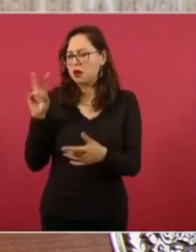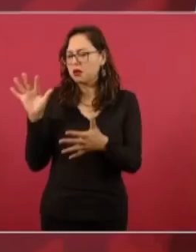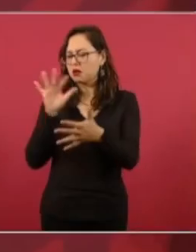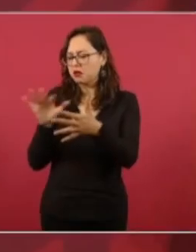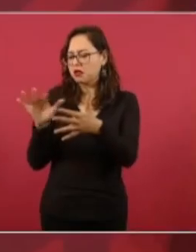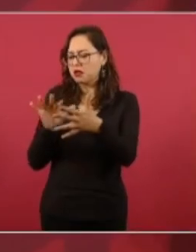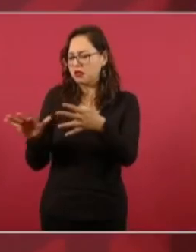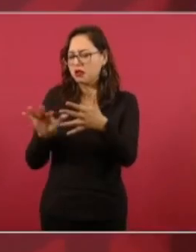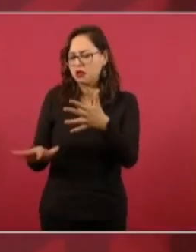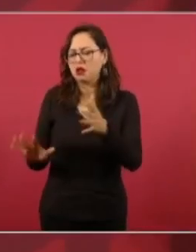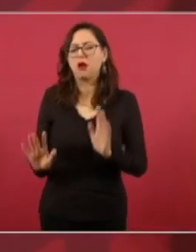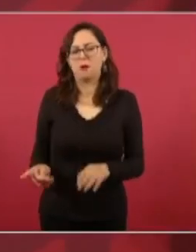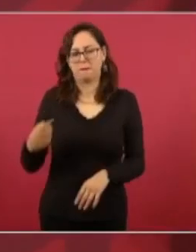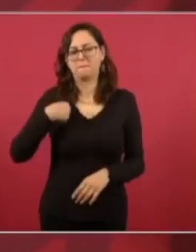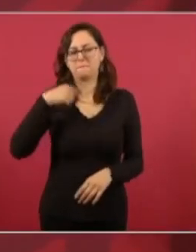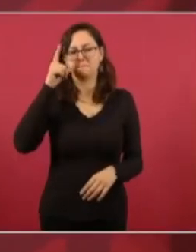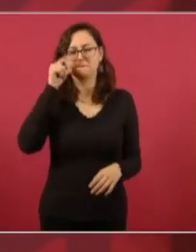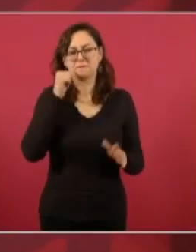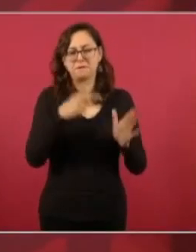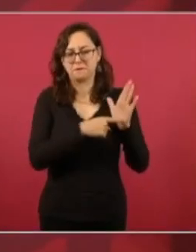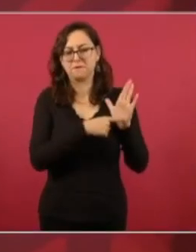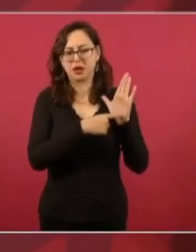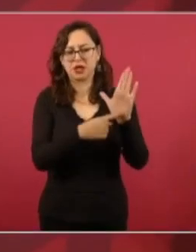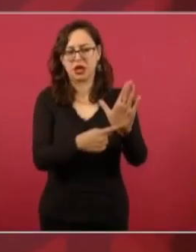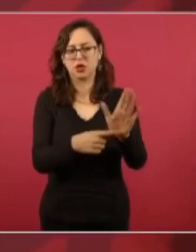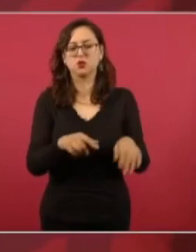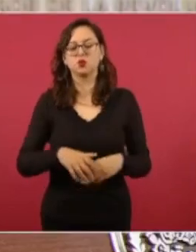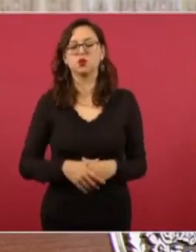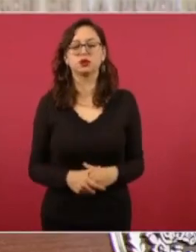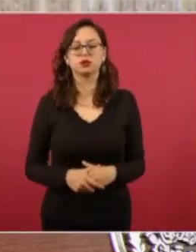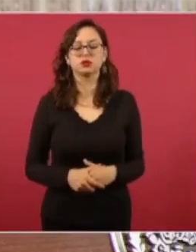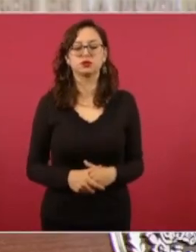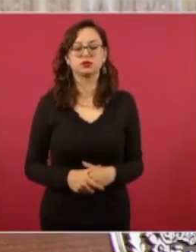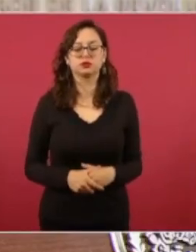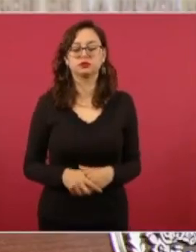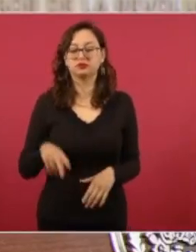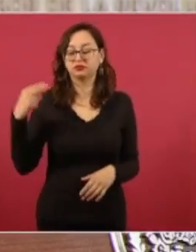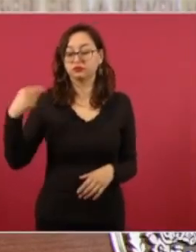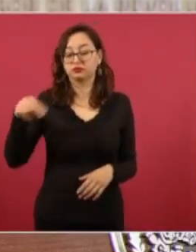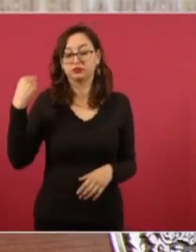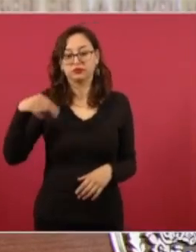Mañana me comprometo a traer su nombre. No sé si sea su nombre